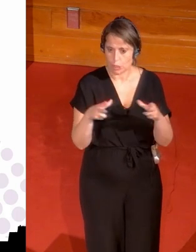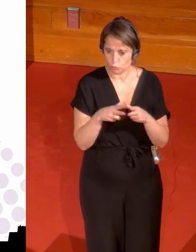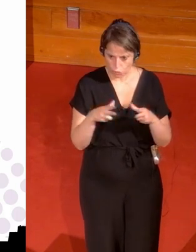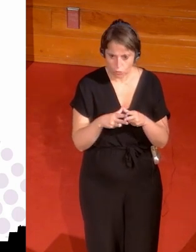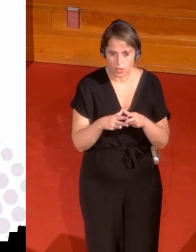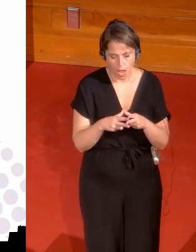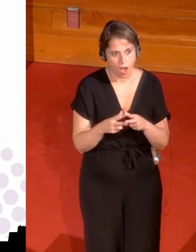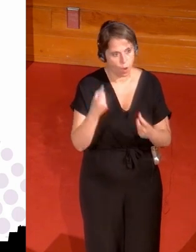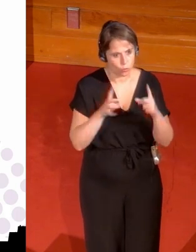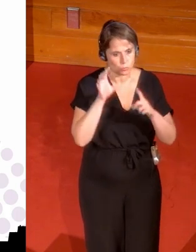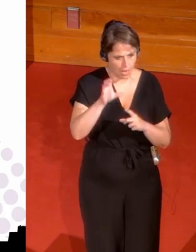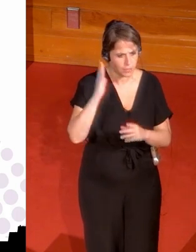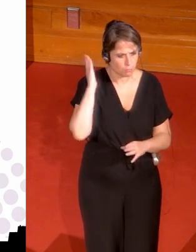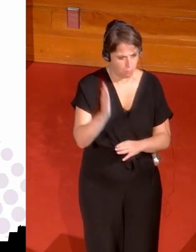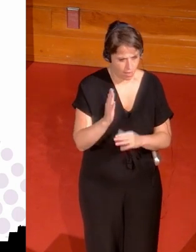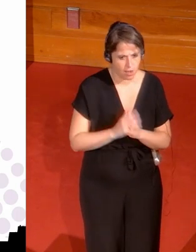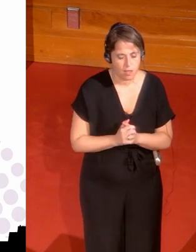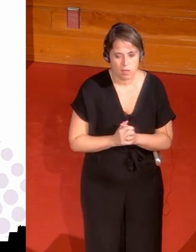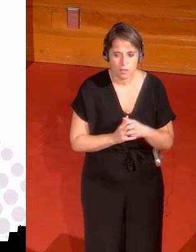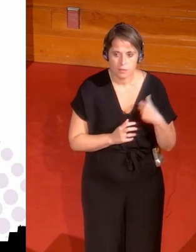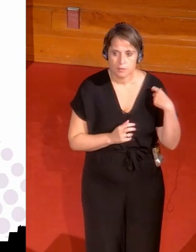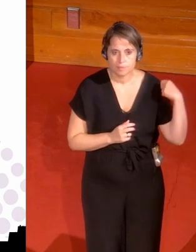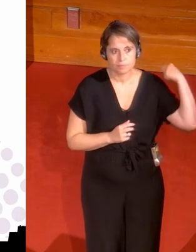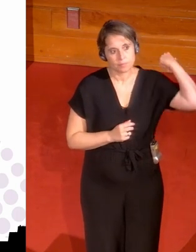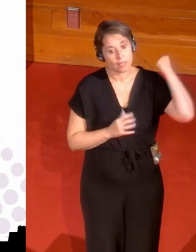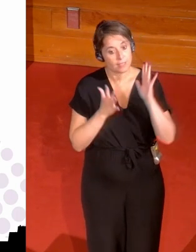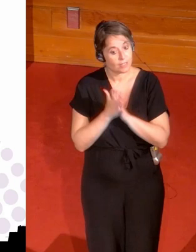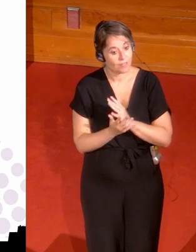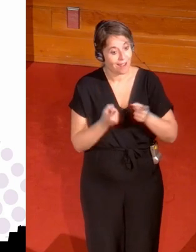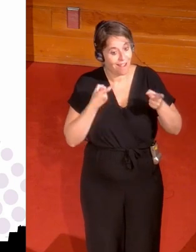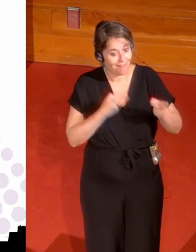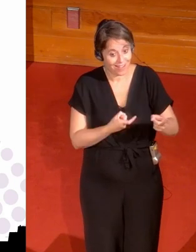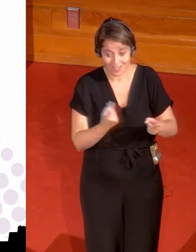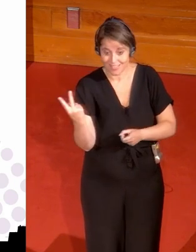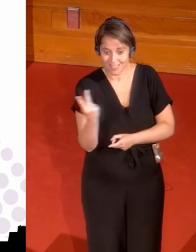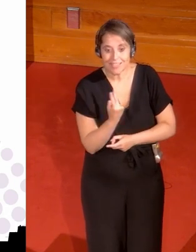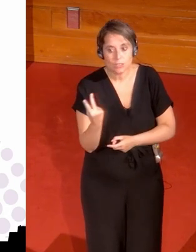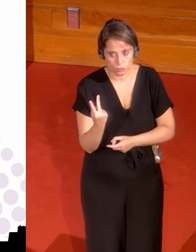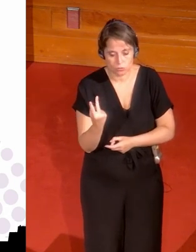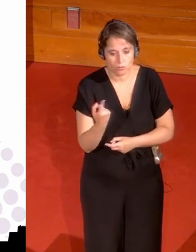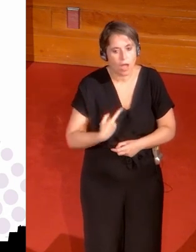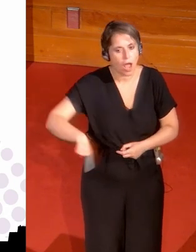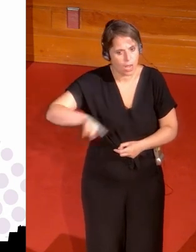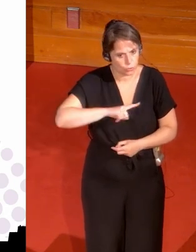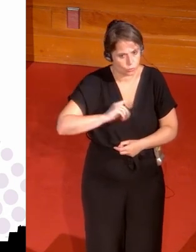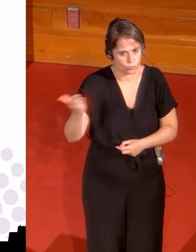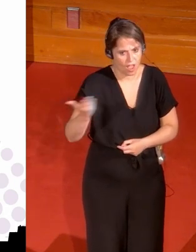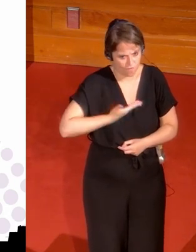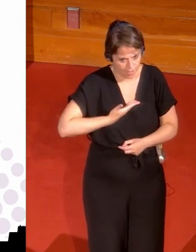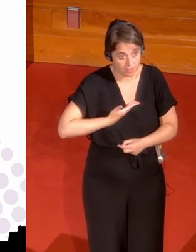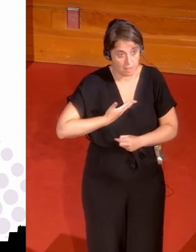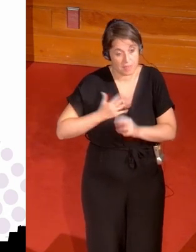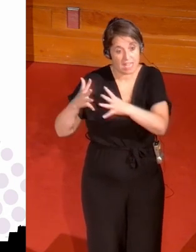países más que otros con lo cual eh Son dos guerras que a nosotros nos afectan más que a los